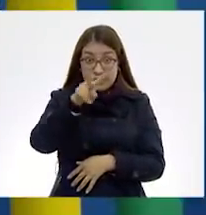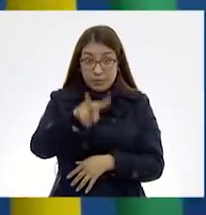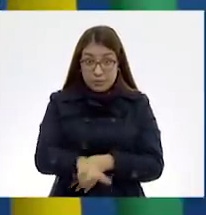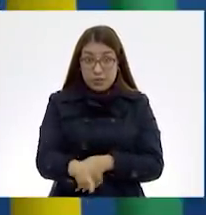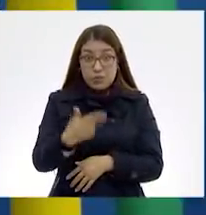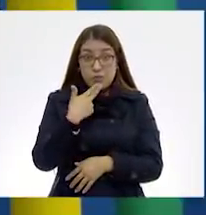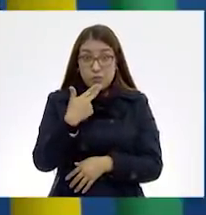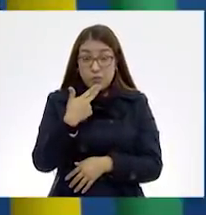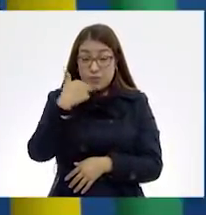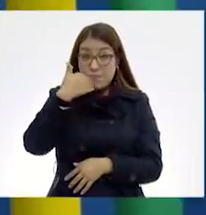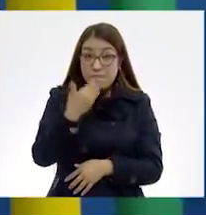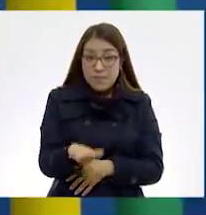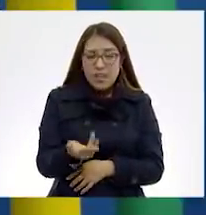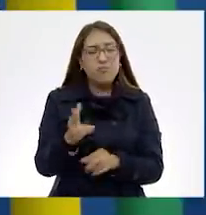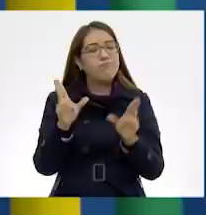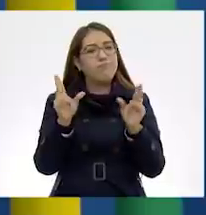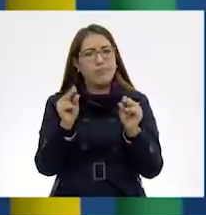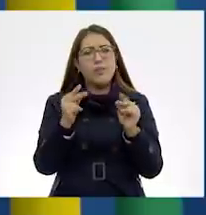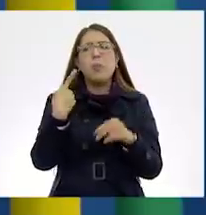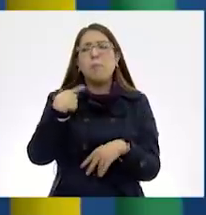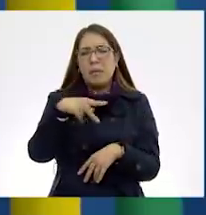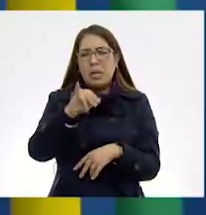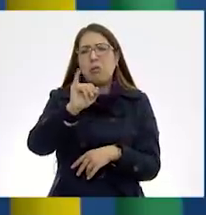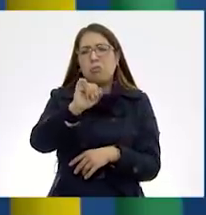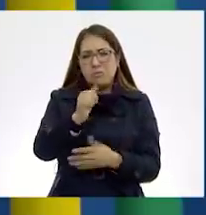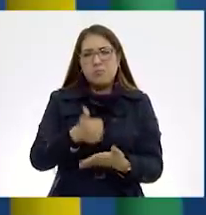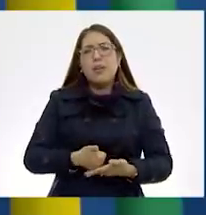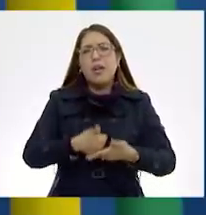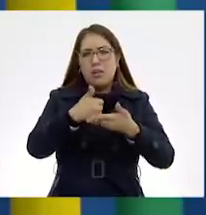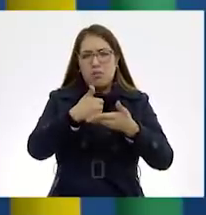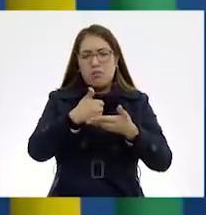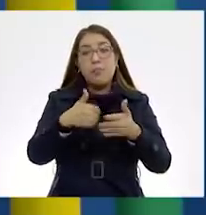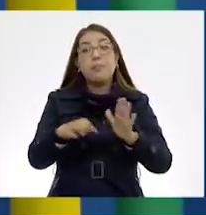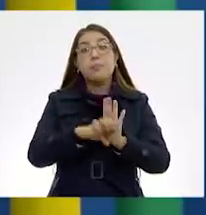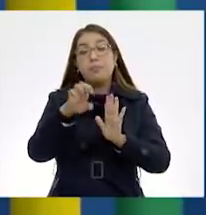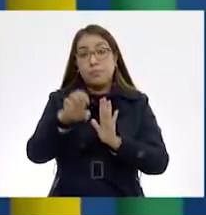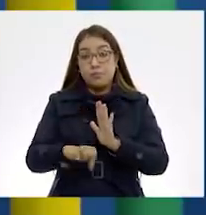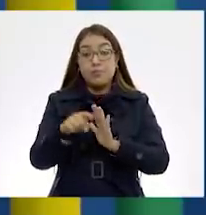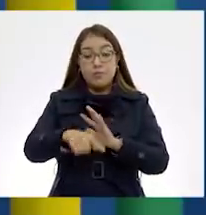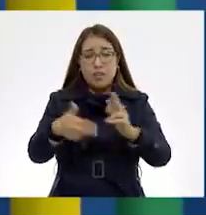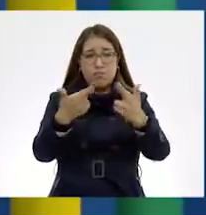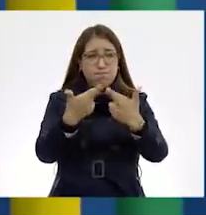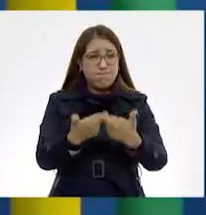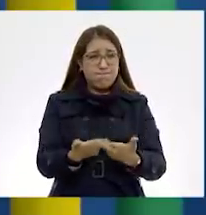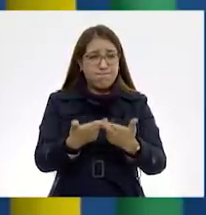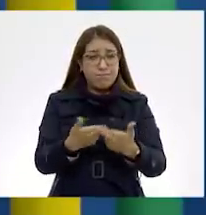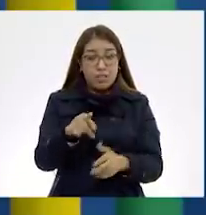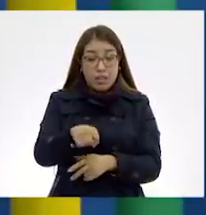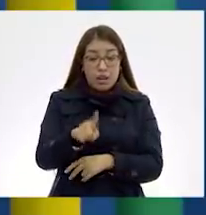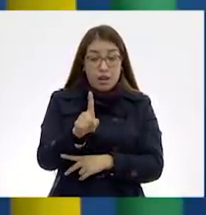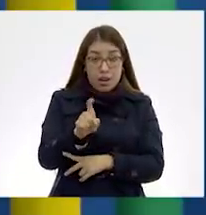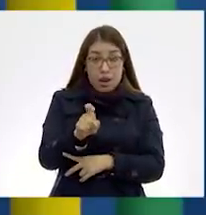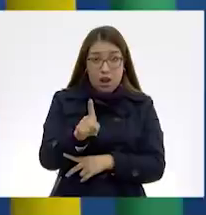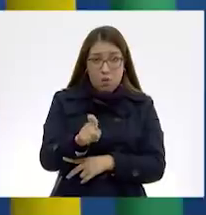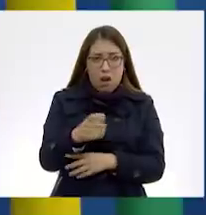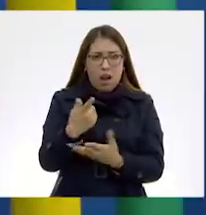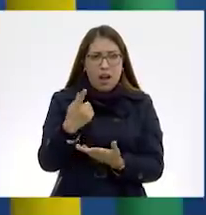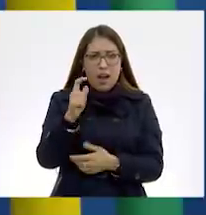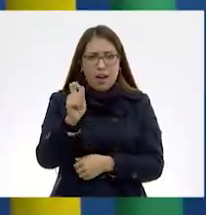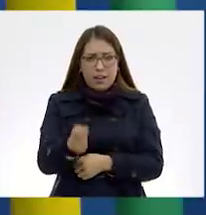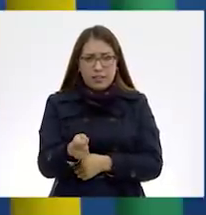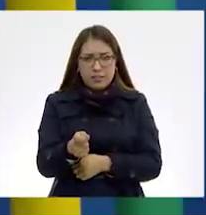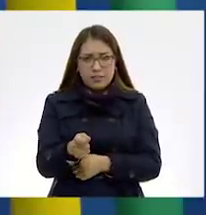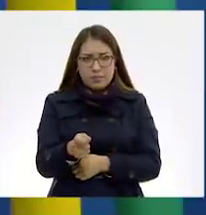aunque sí es una condicionante. Es decir, si hay mayor cantidad de agua, es probable que se cuente con